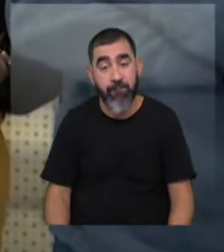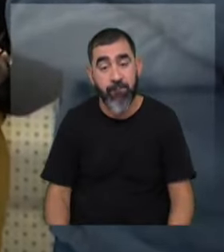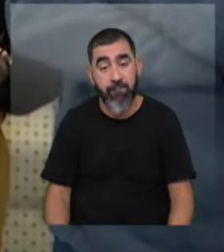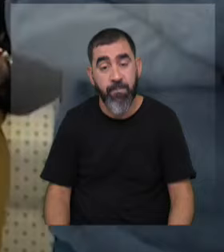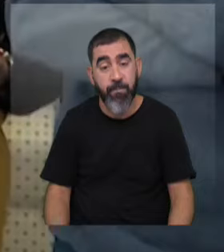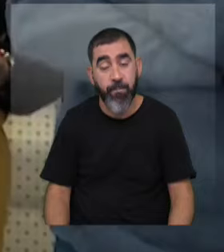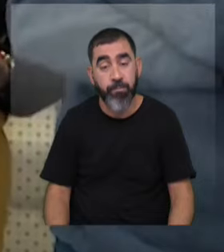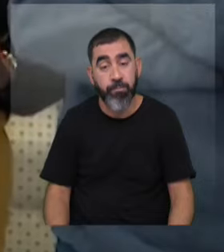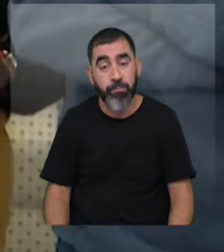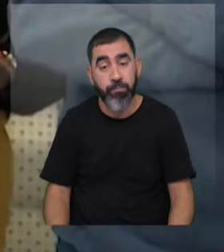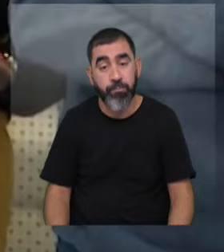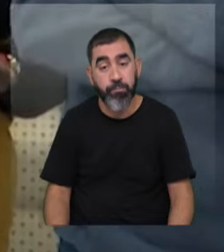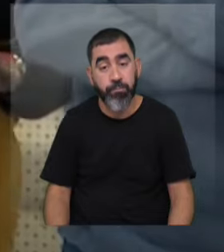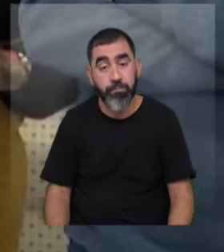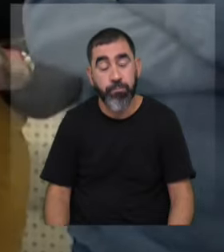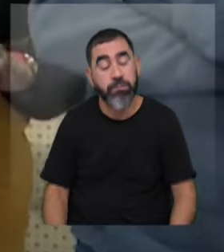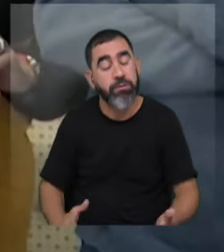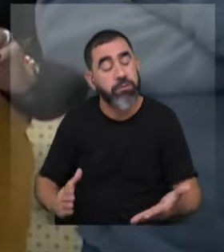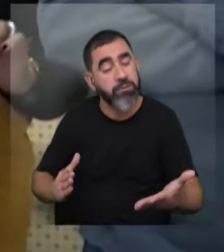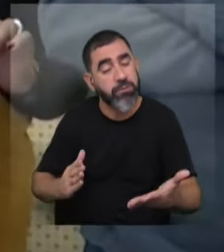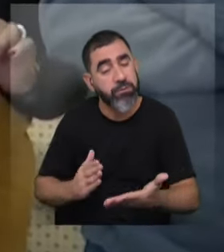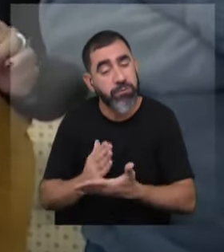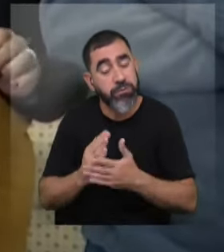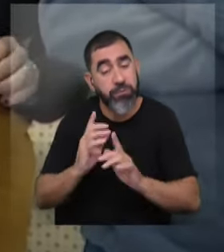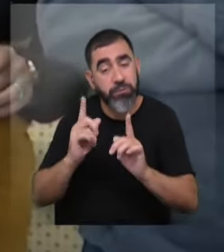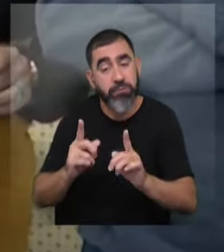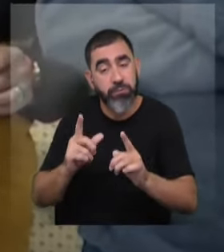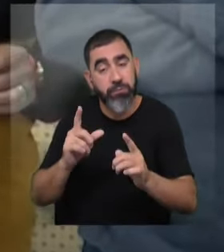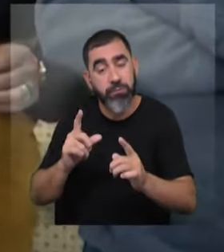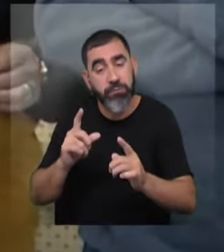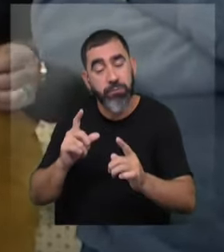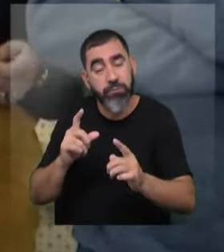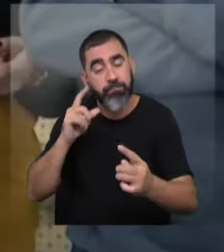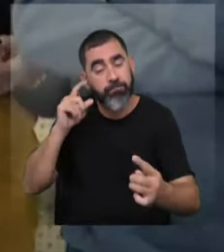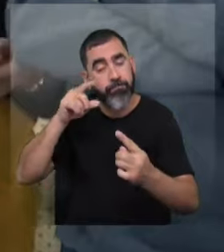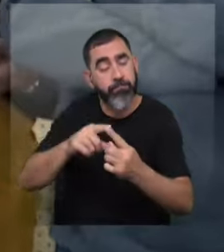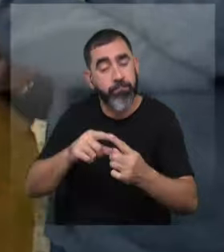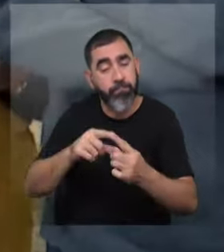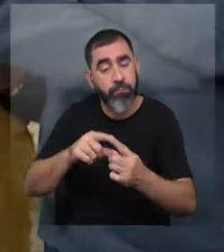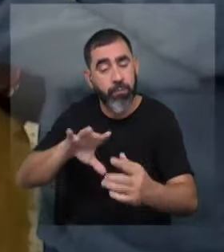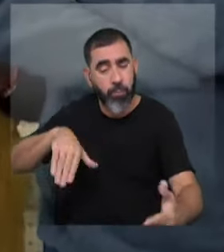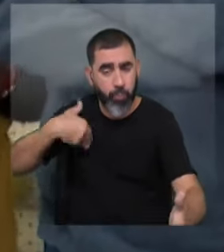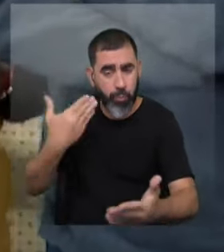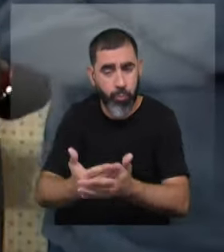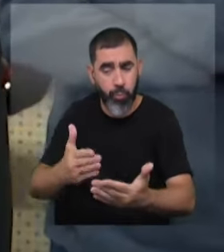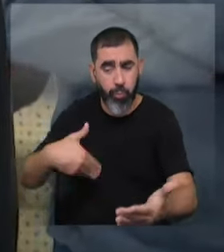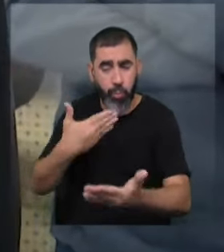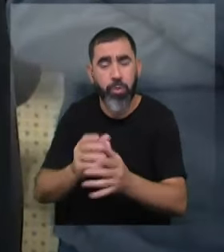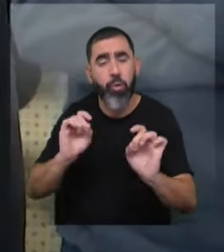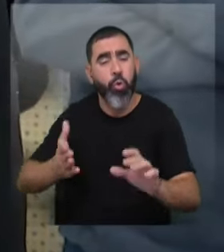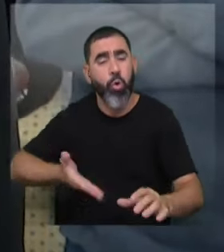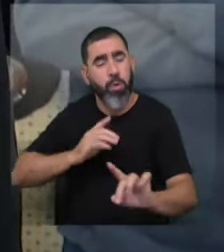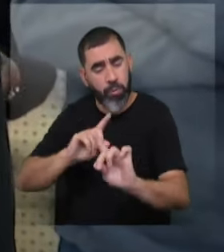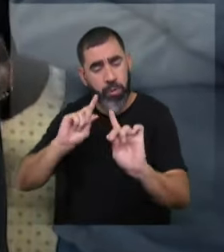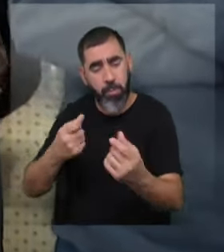alguna manera siempre el afán de ONASPU de hacer propuestas, no solo plantear reclamos, sino de